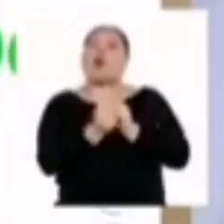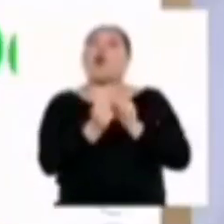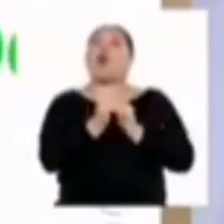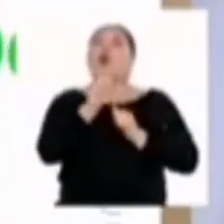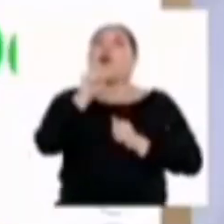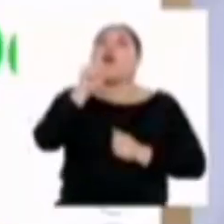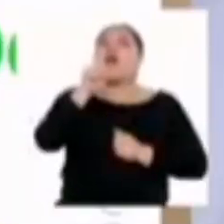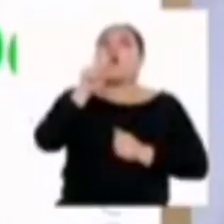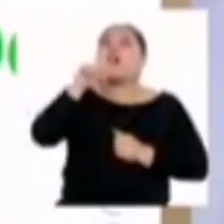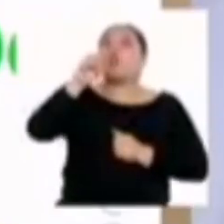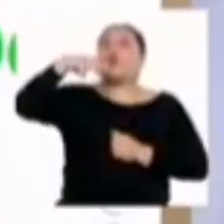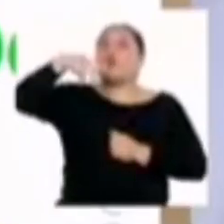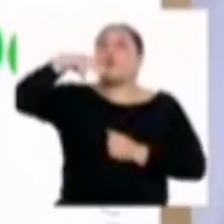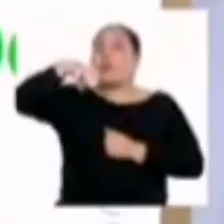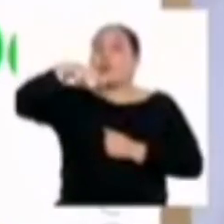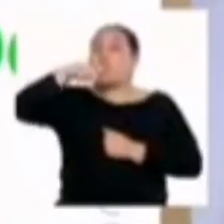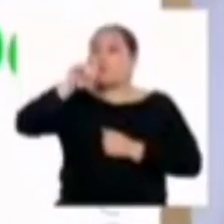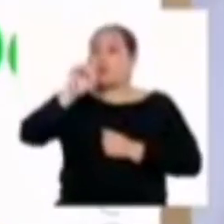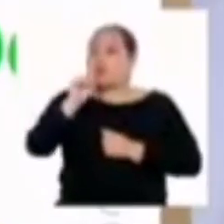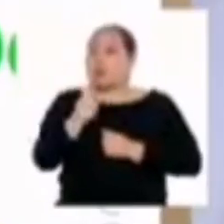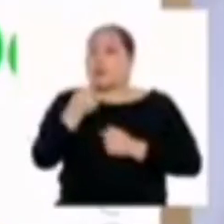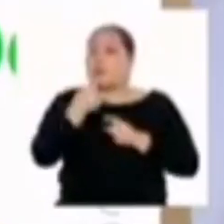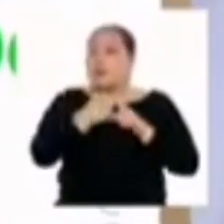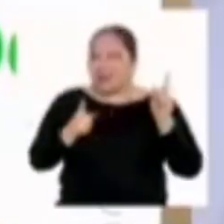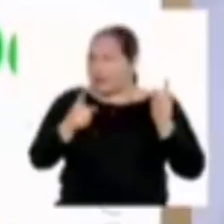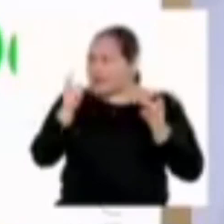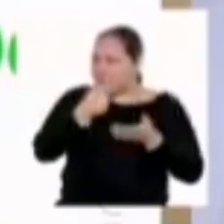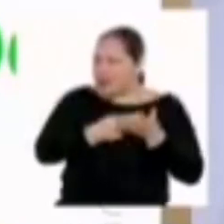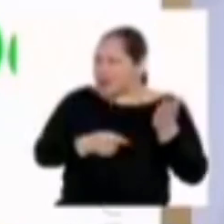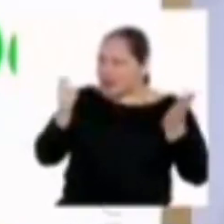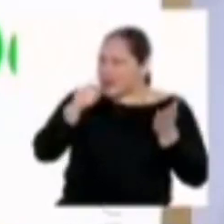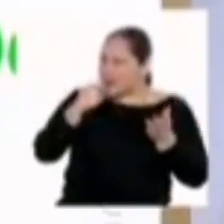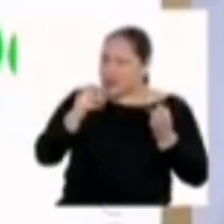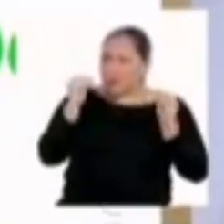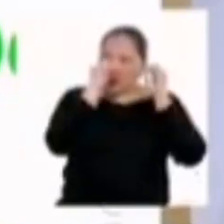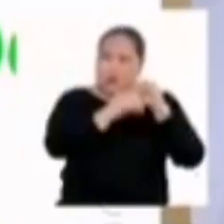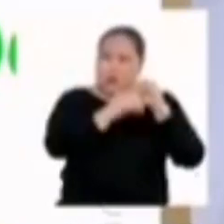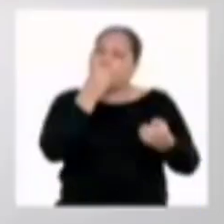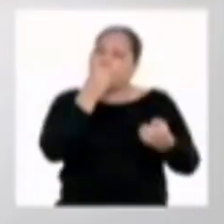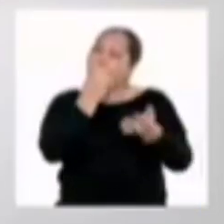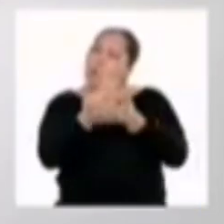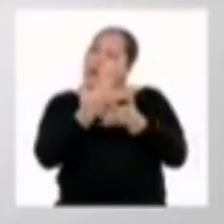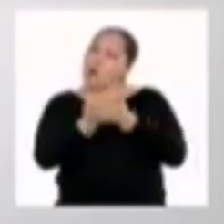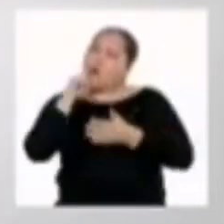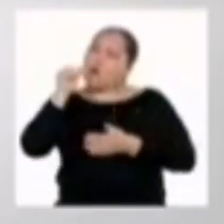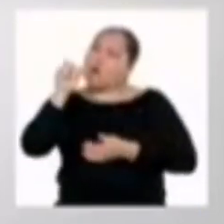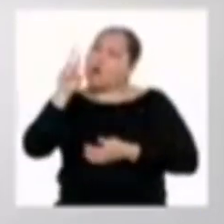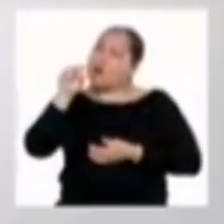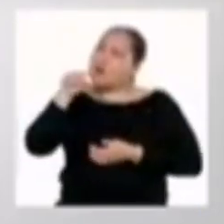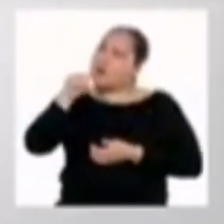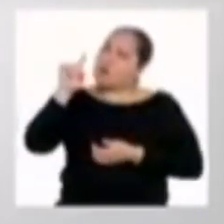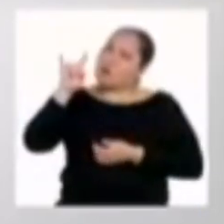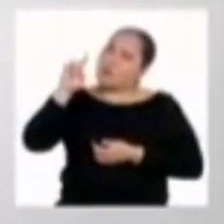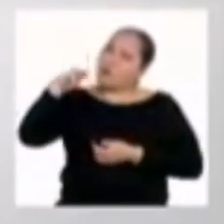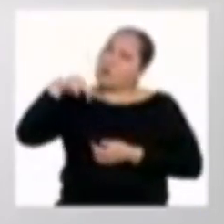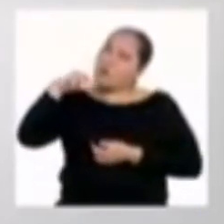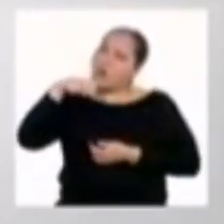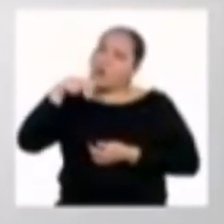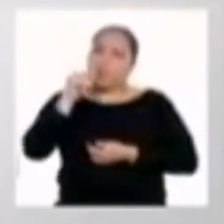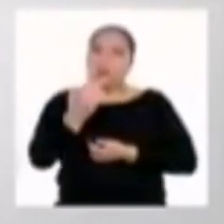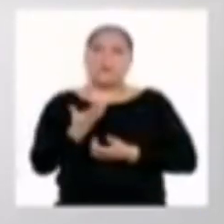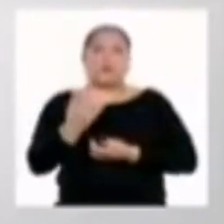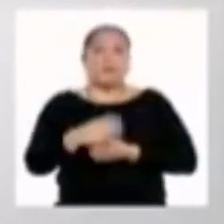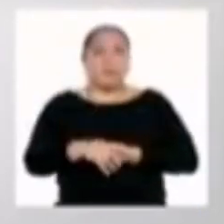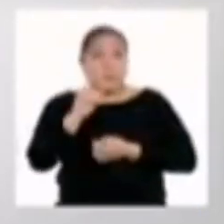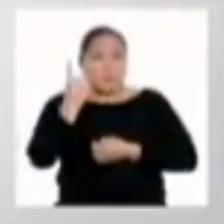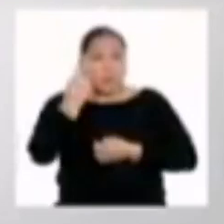argumentos. Pero, ¿qué debo tener en cuenta para elaborar un buen argumento, profesora? Primero, tenemos que